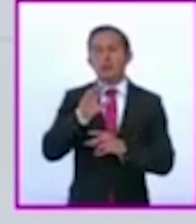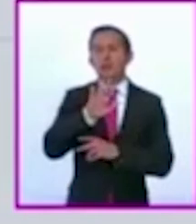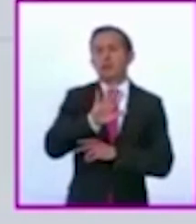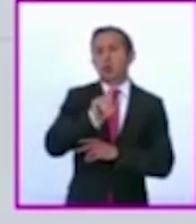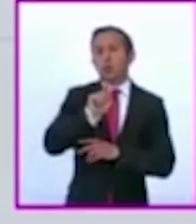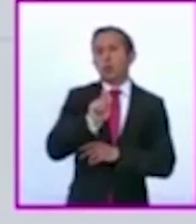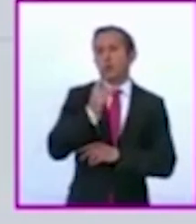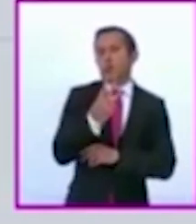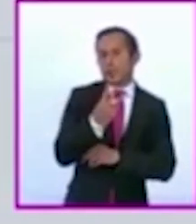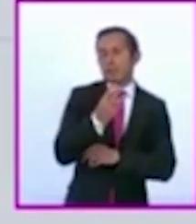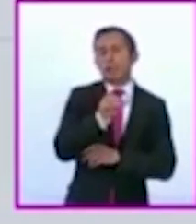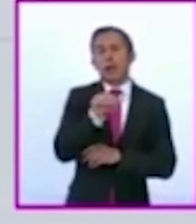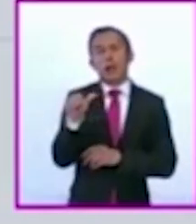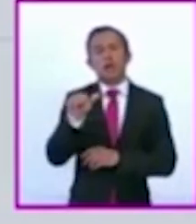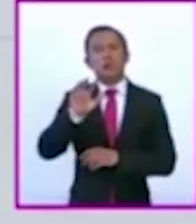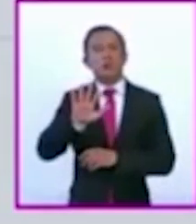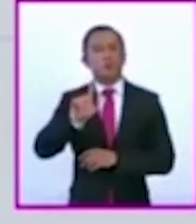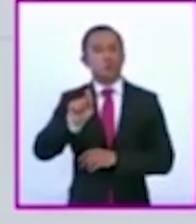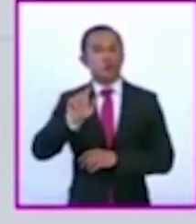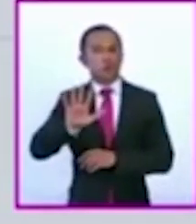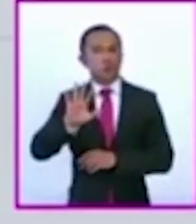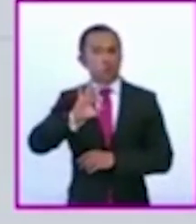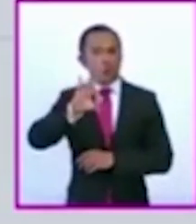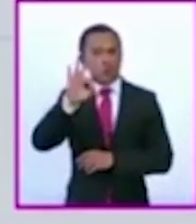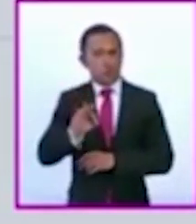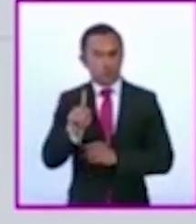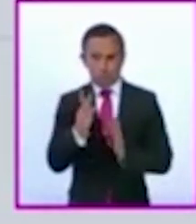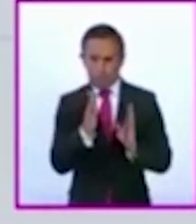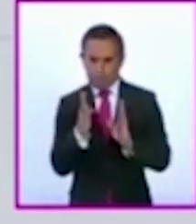y el 5.5 por ciento